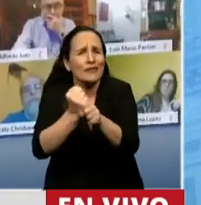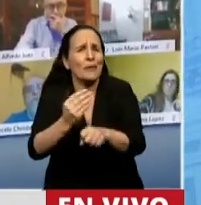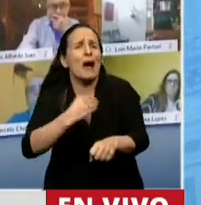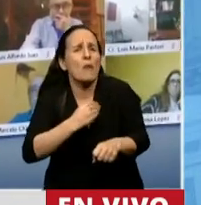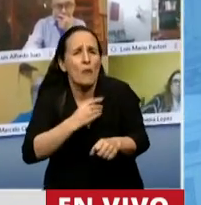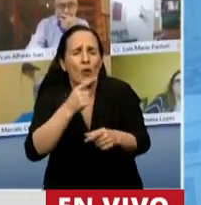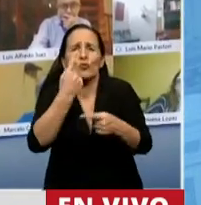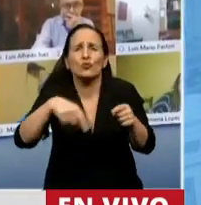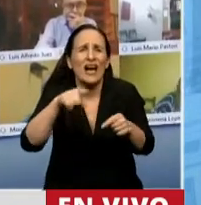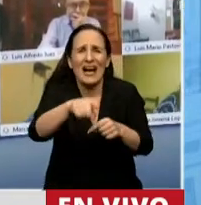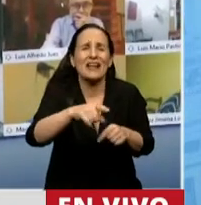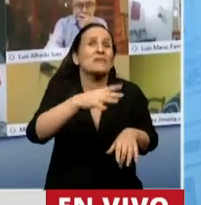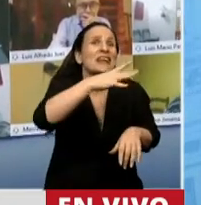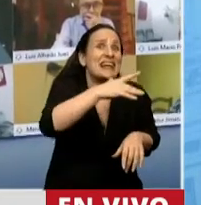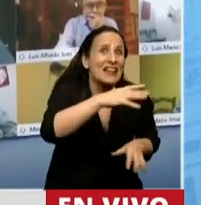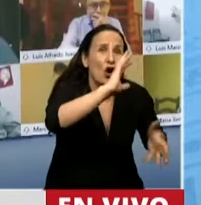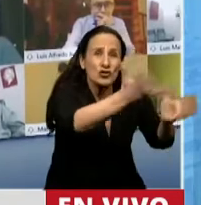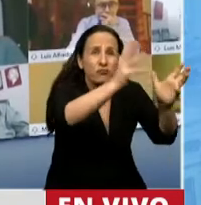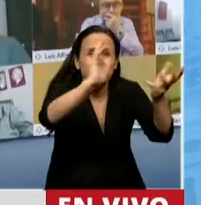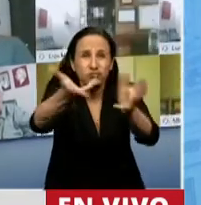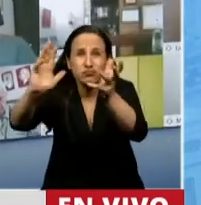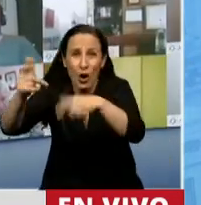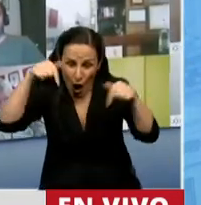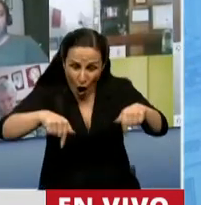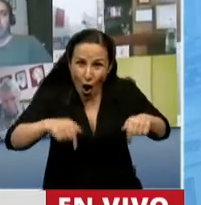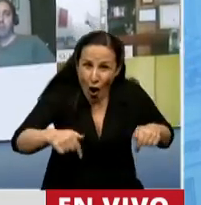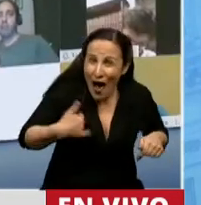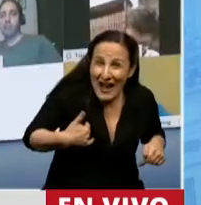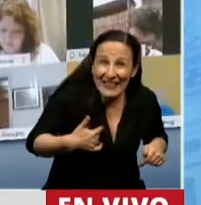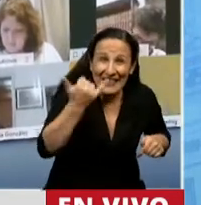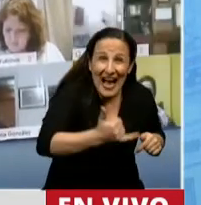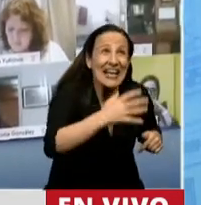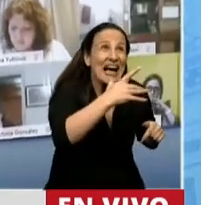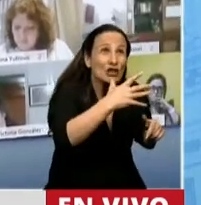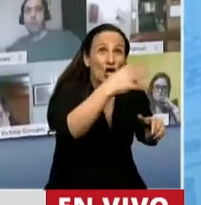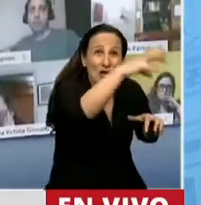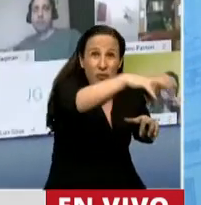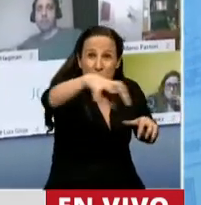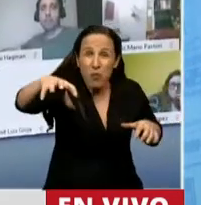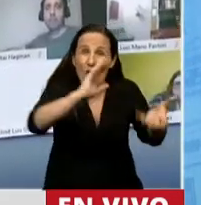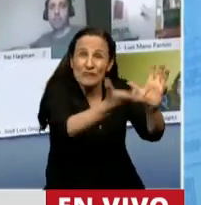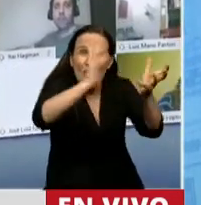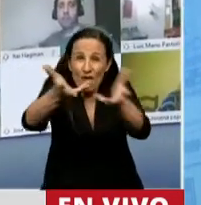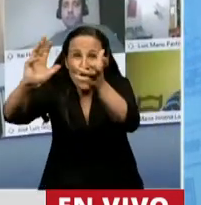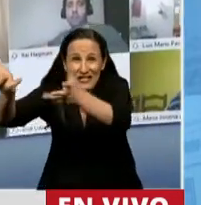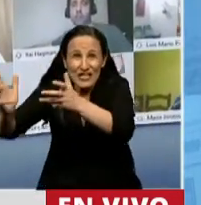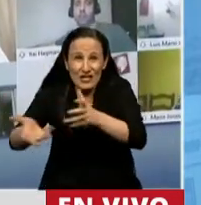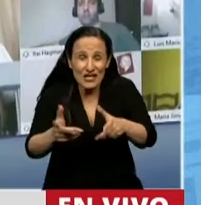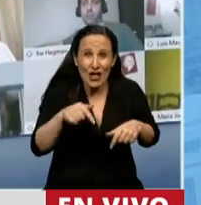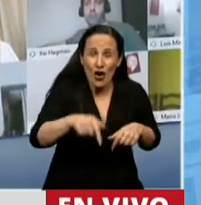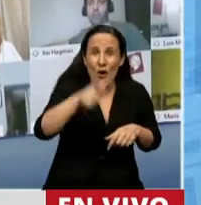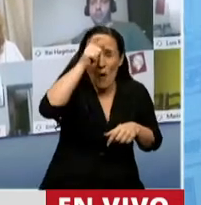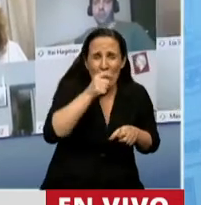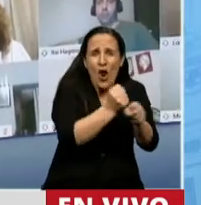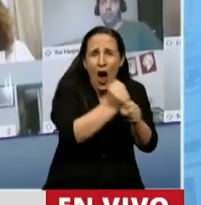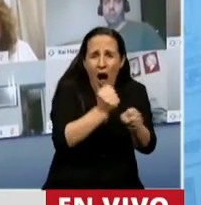apagando 14 focos de incendio hoy en la Argentina. Hoy en la Argentina hay 14 focos de incendio. Yo me sumo